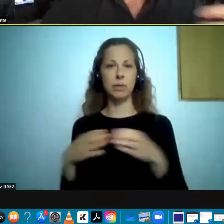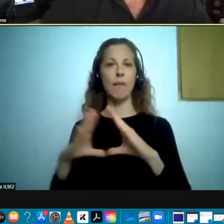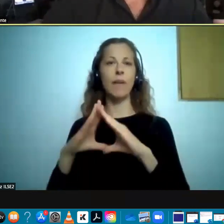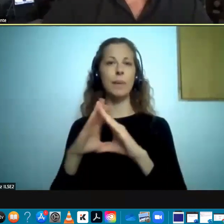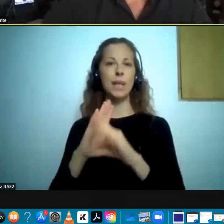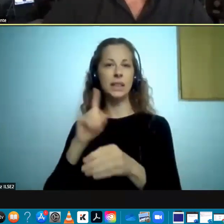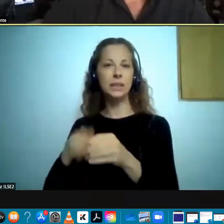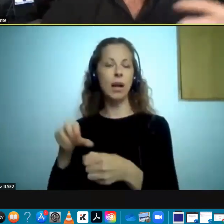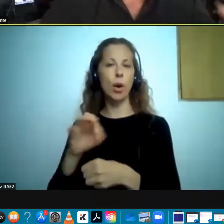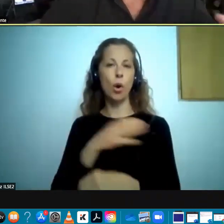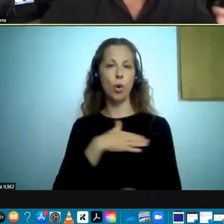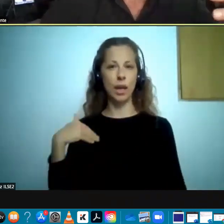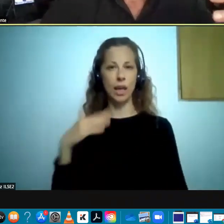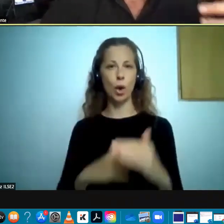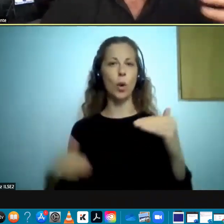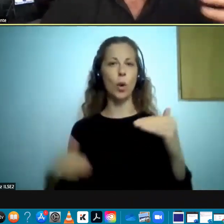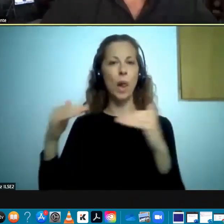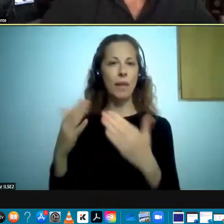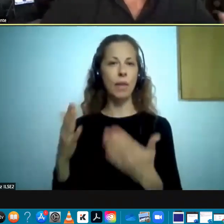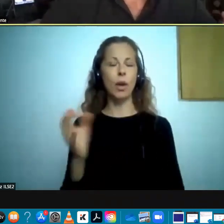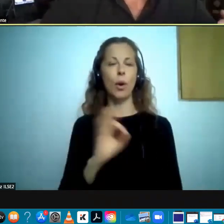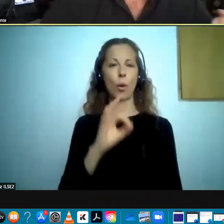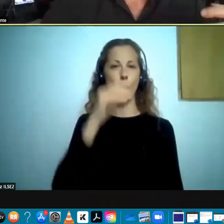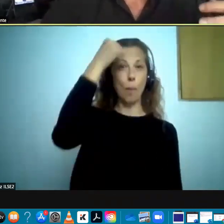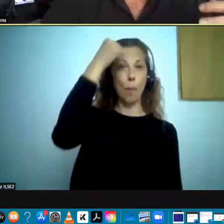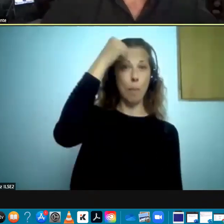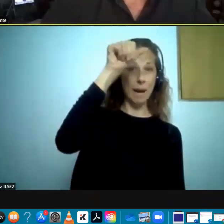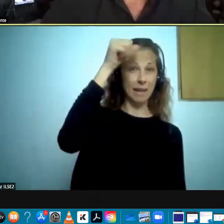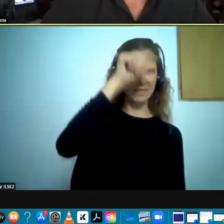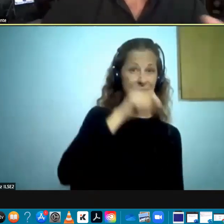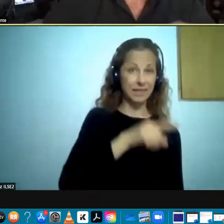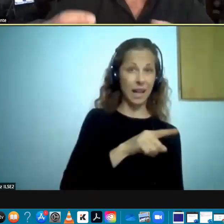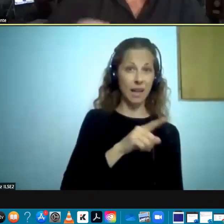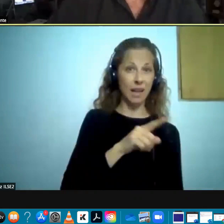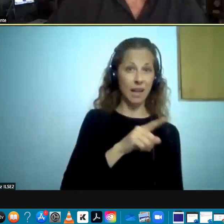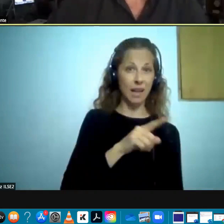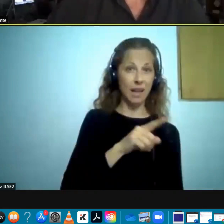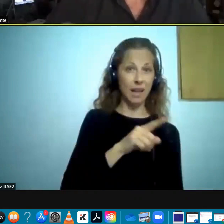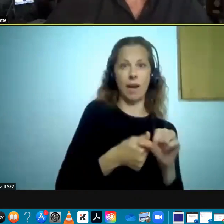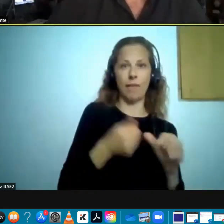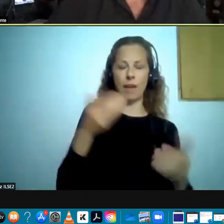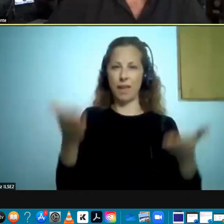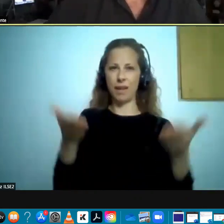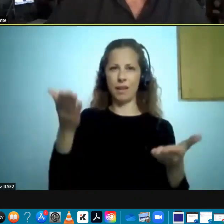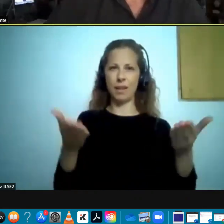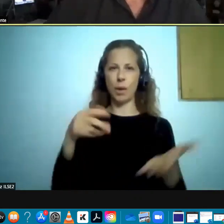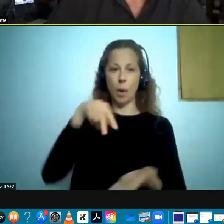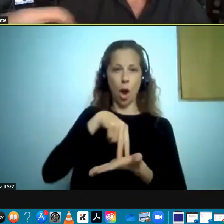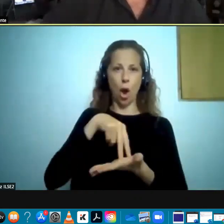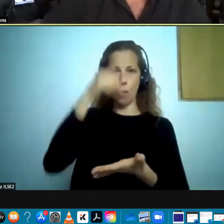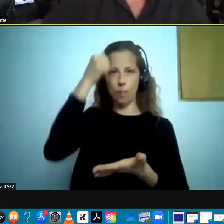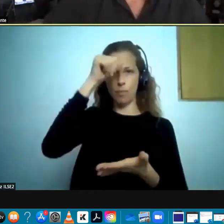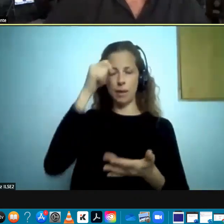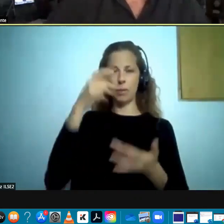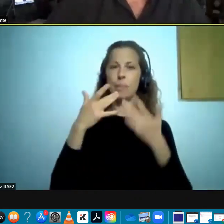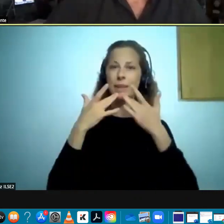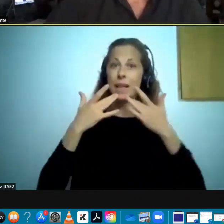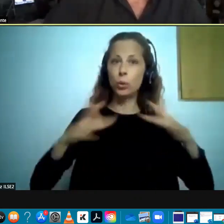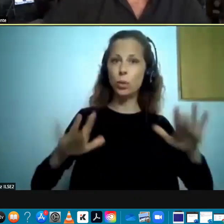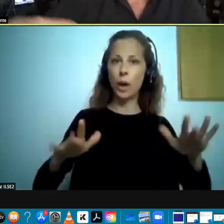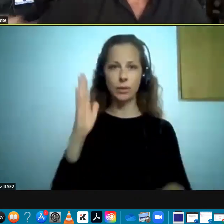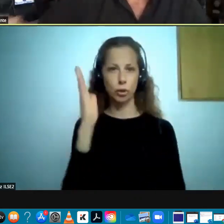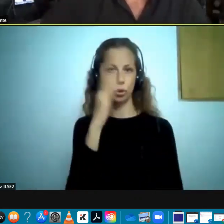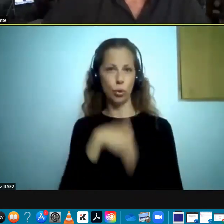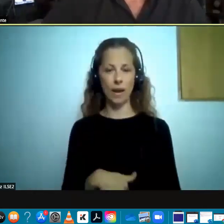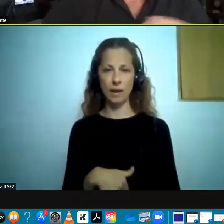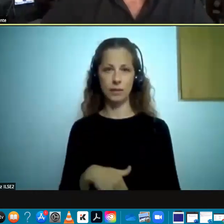igualdad, y un hombre machista bajo las referencias tradicionales. No existe esa neutralidad. O estás a